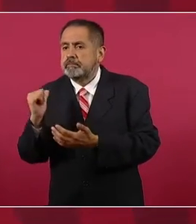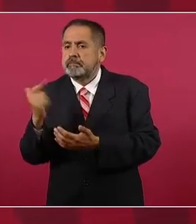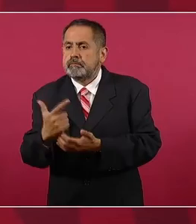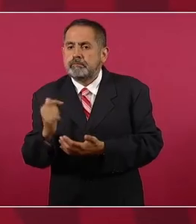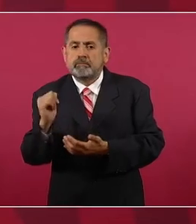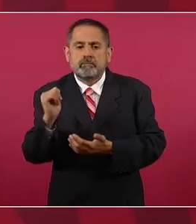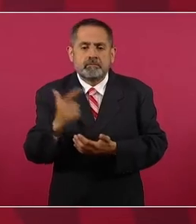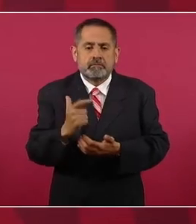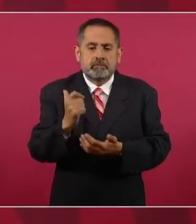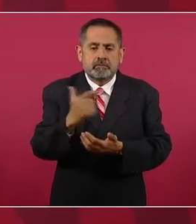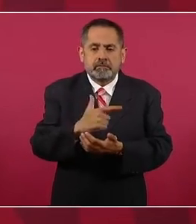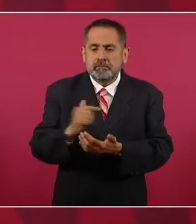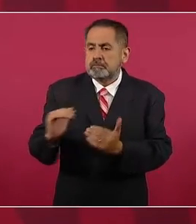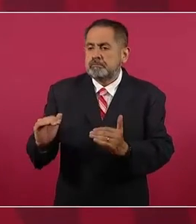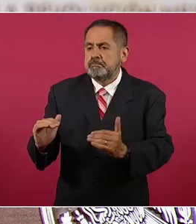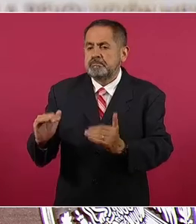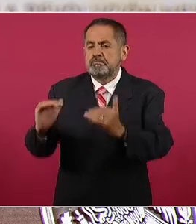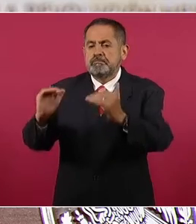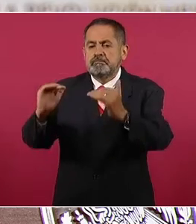del ingreso.